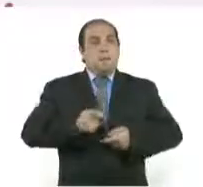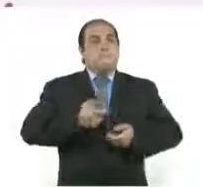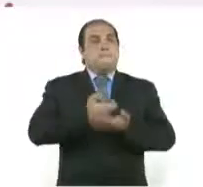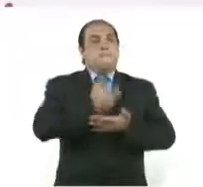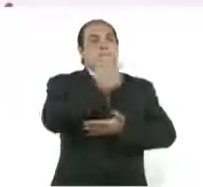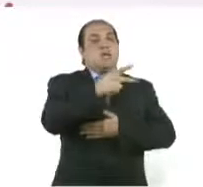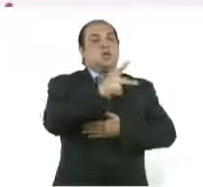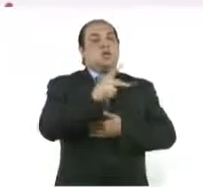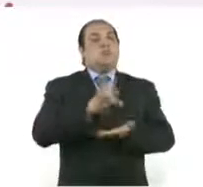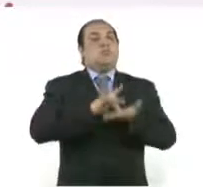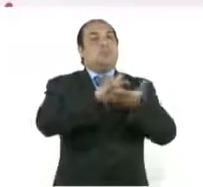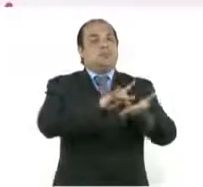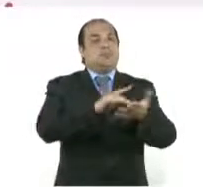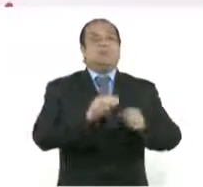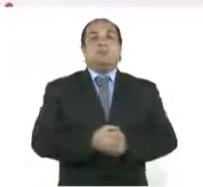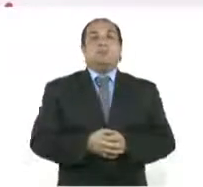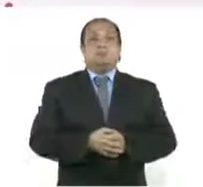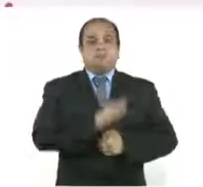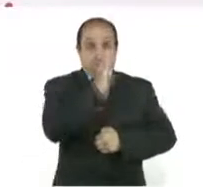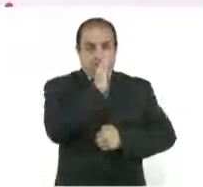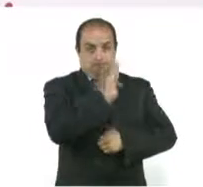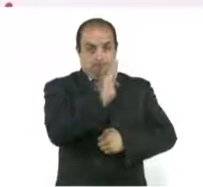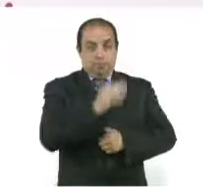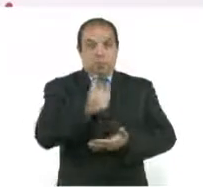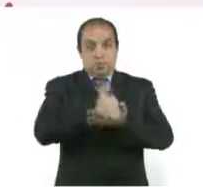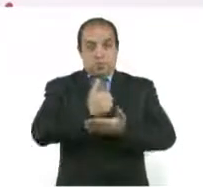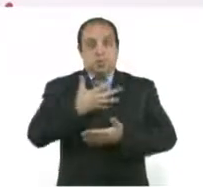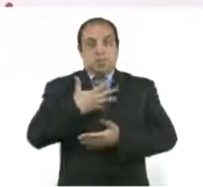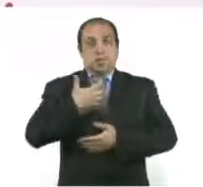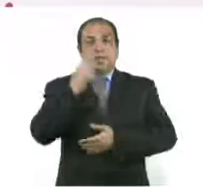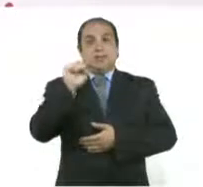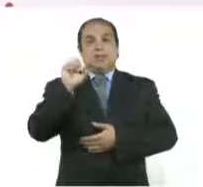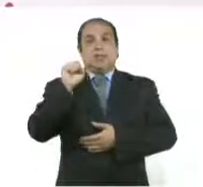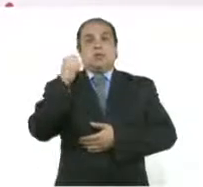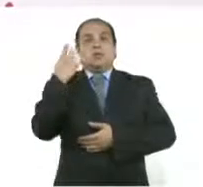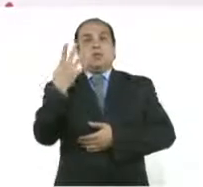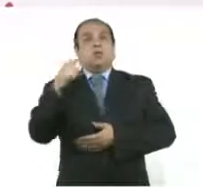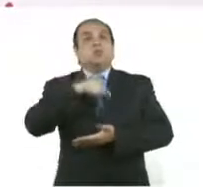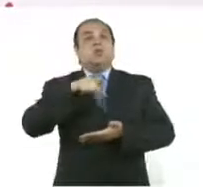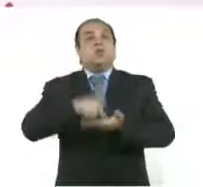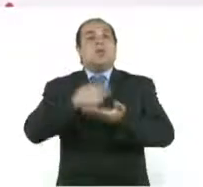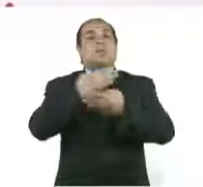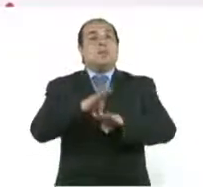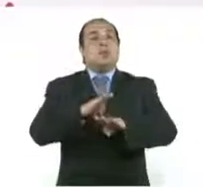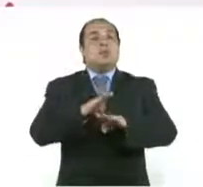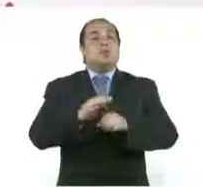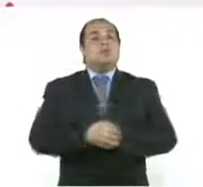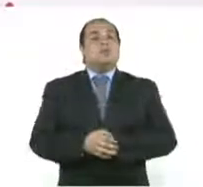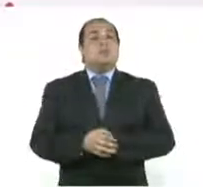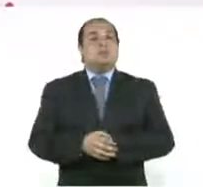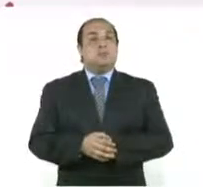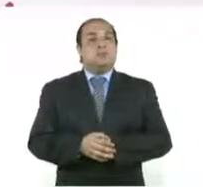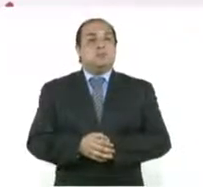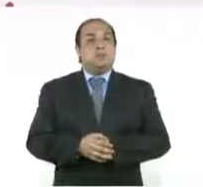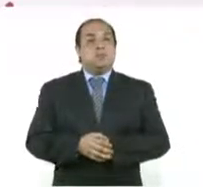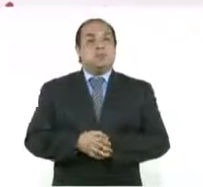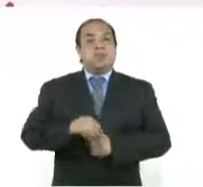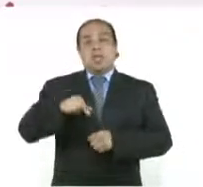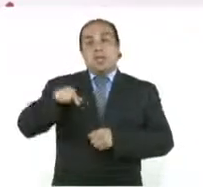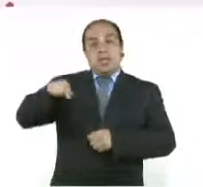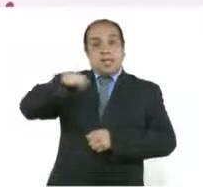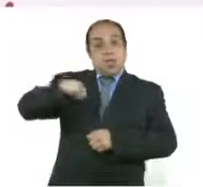sin intermediarios. En la ciudad vamos a contar con 64 sucursales del banco, de las cuales